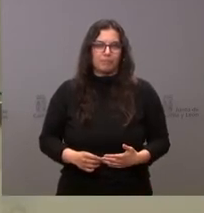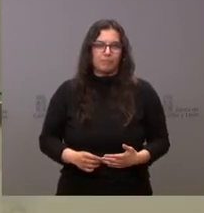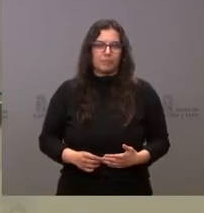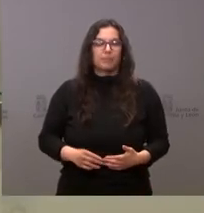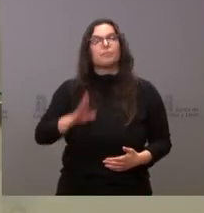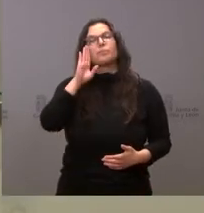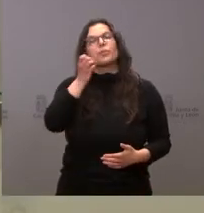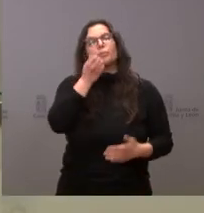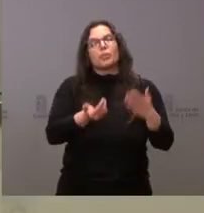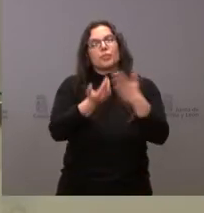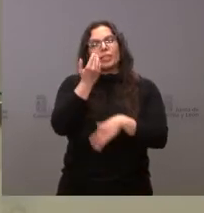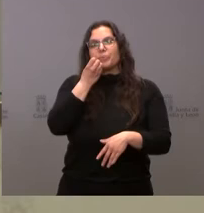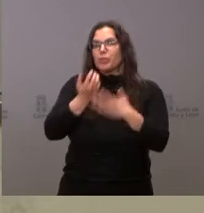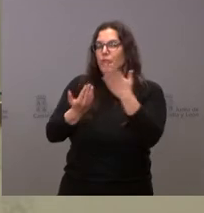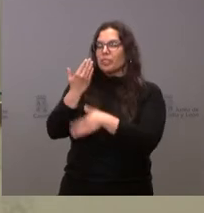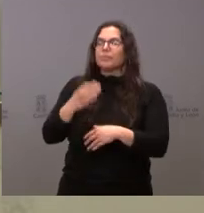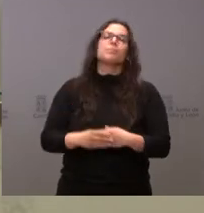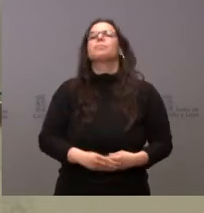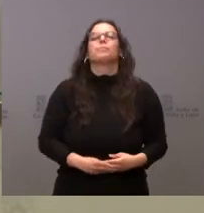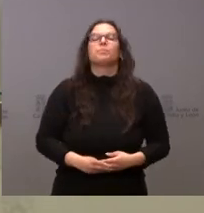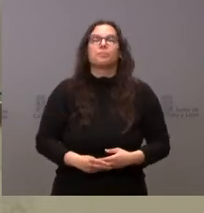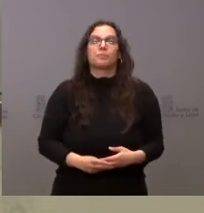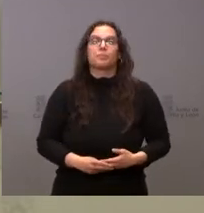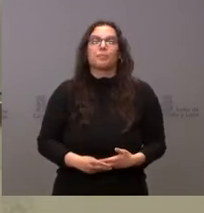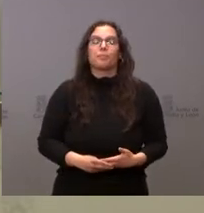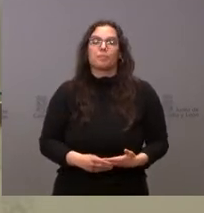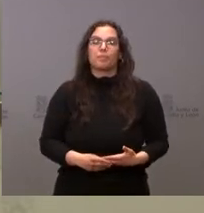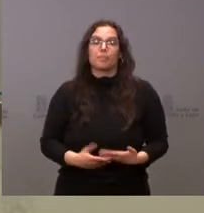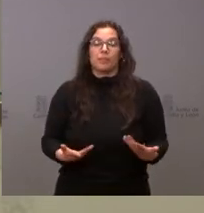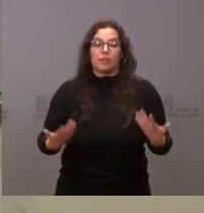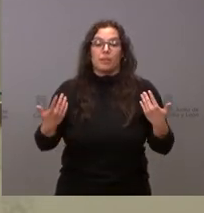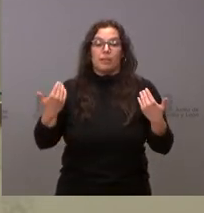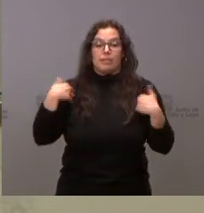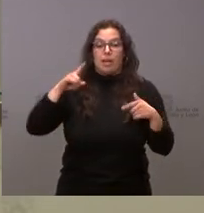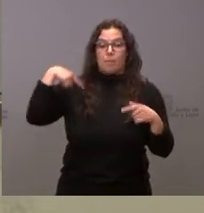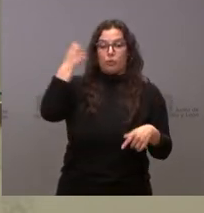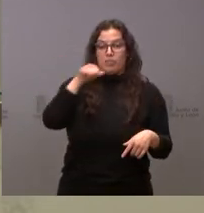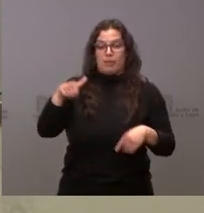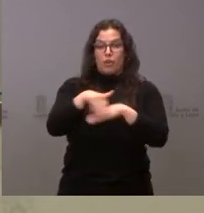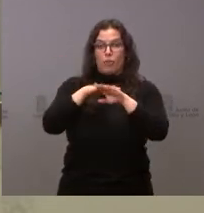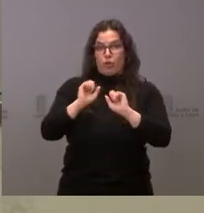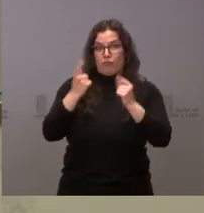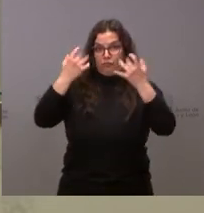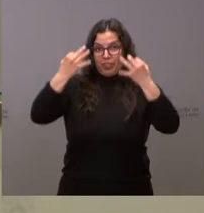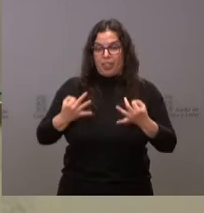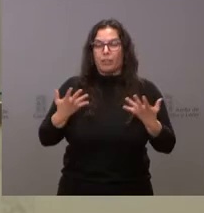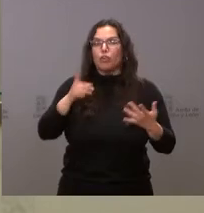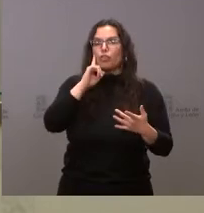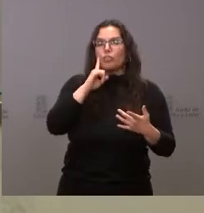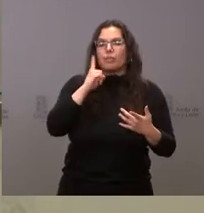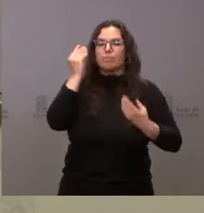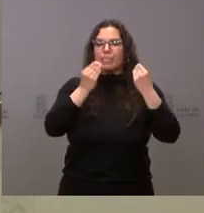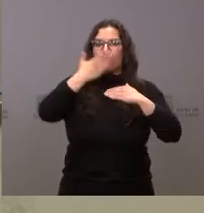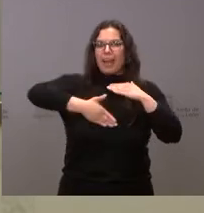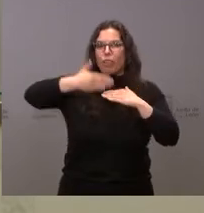hola buenos días una vez que tenemos un gobierno formado con los plazos que manejamos y